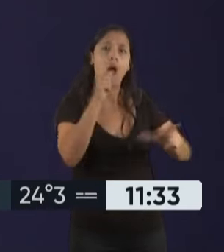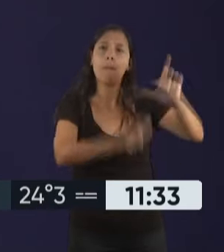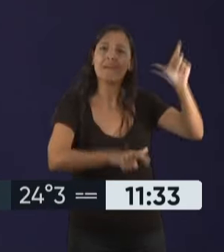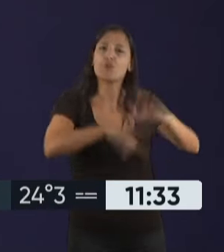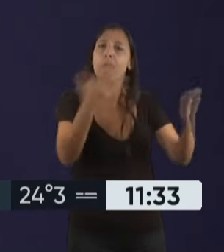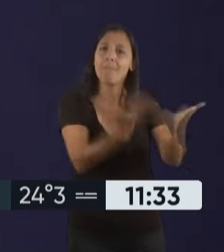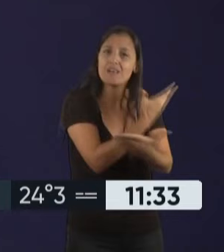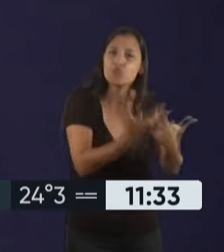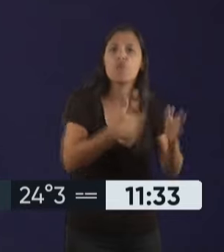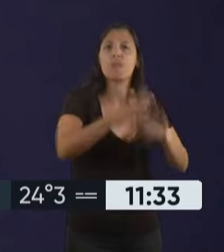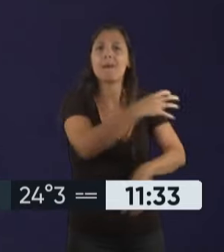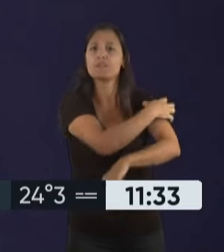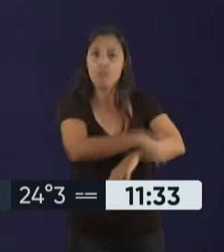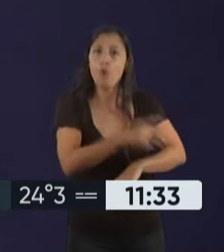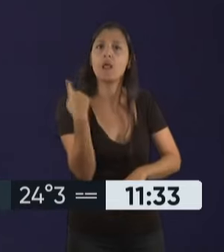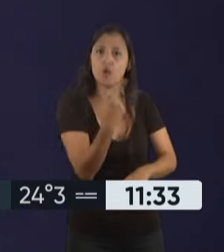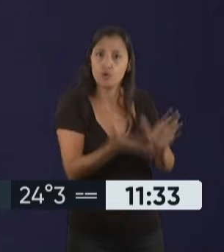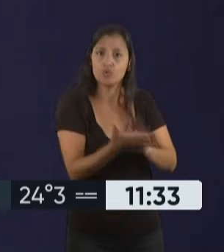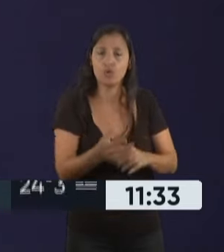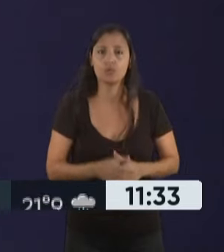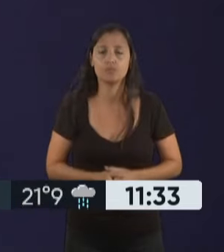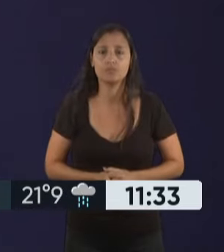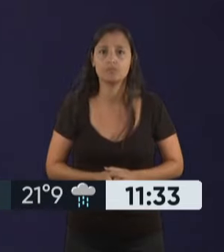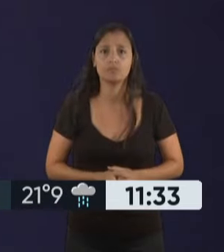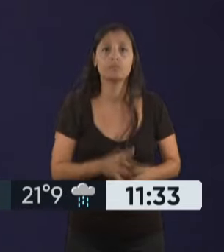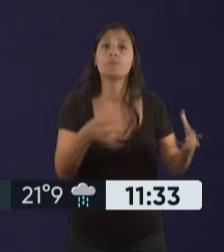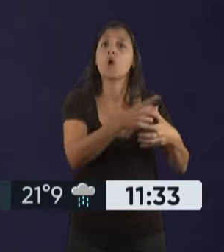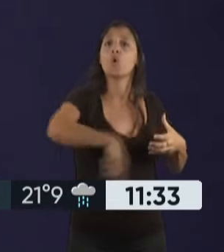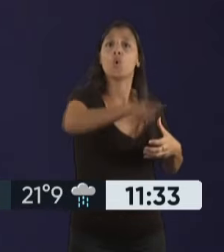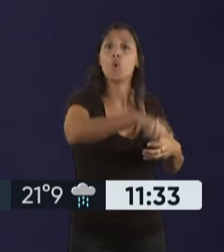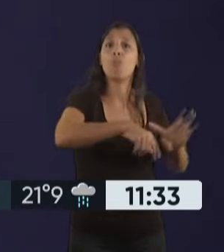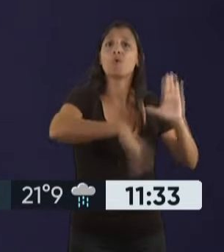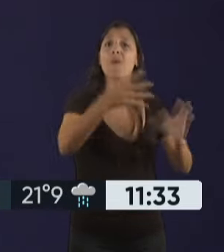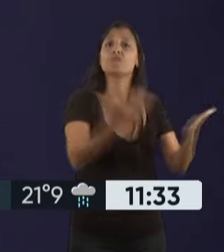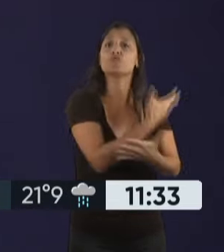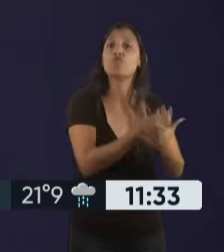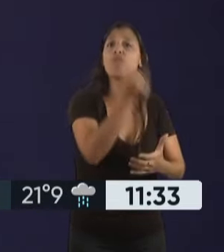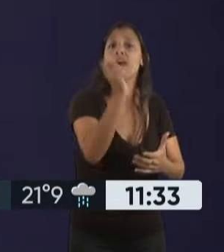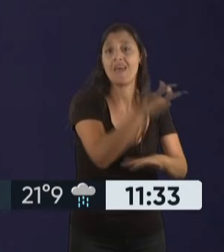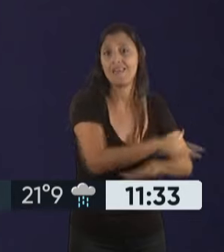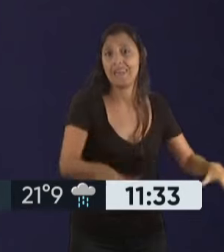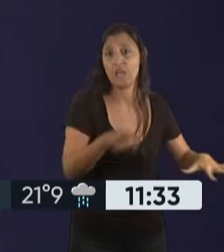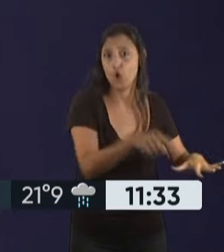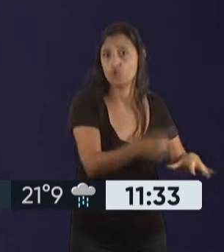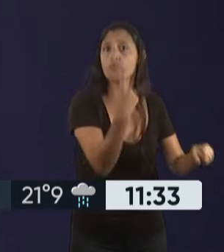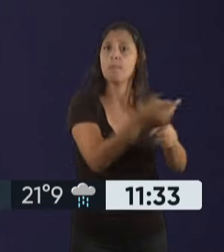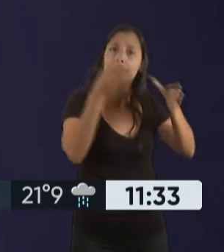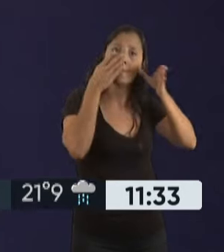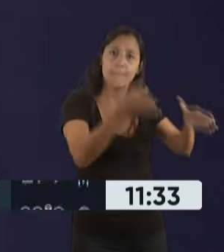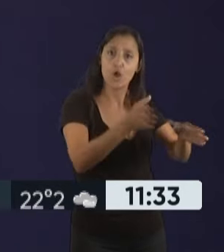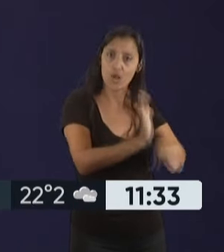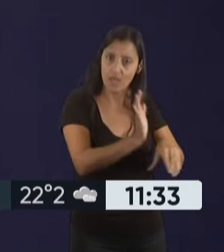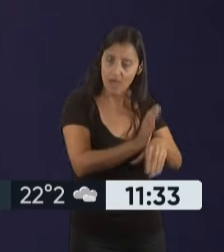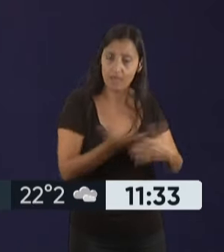lo que a nosotros respecta el grupo más vulnerable son los más chicos es el grupo etario